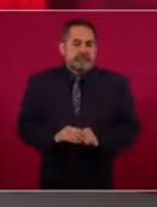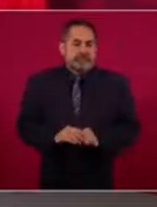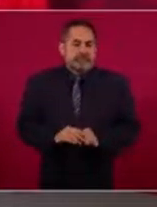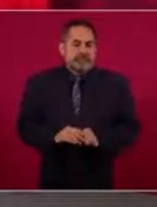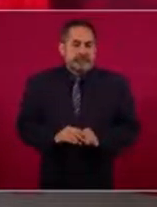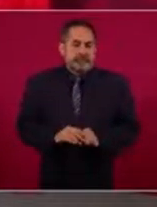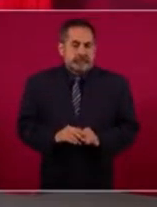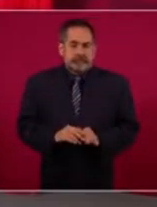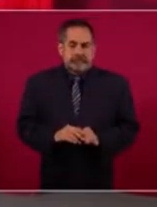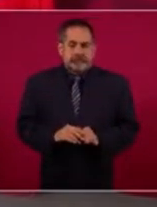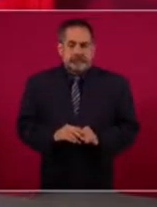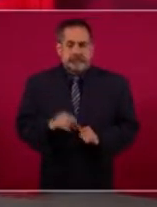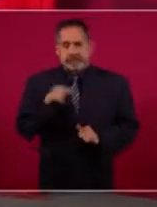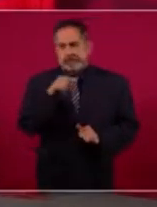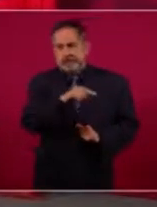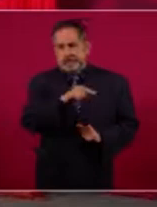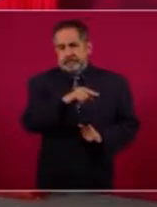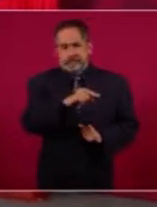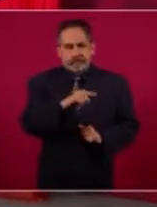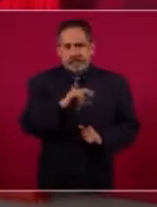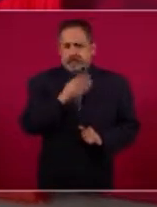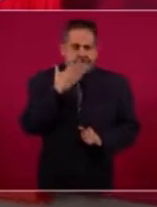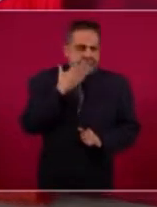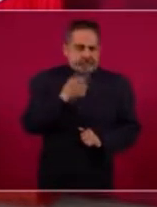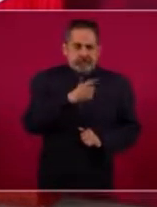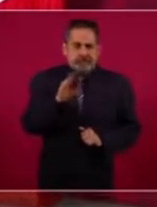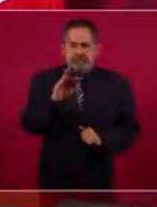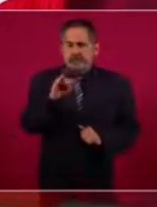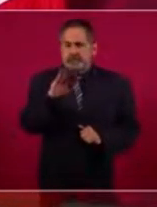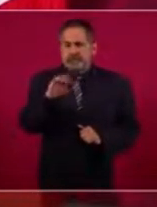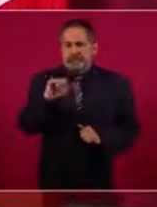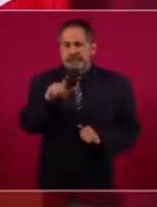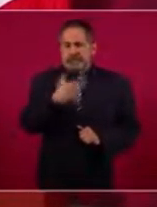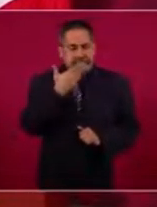es que no está bien la fiscalía